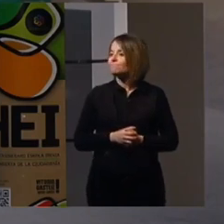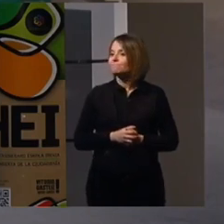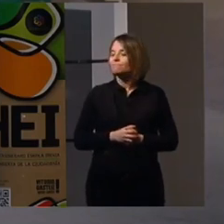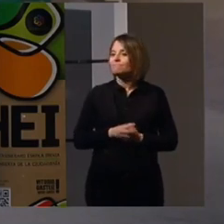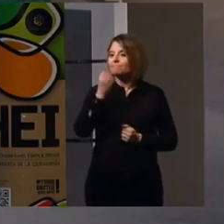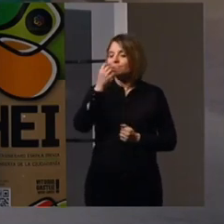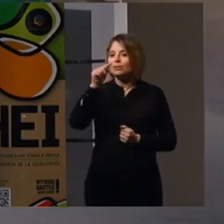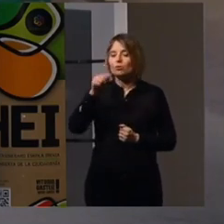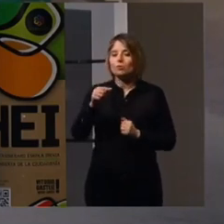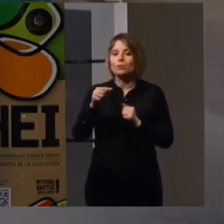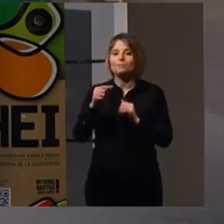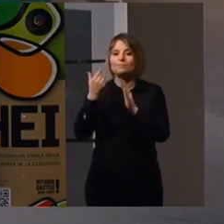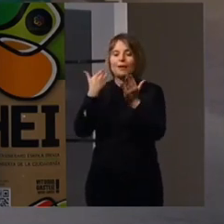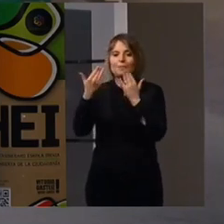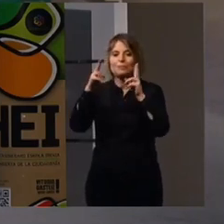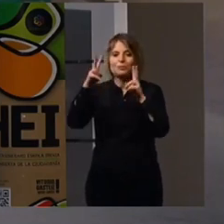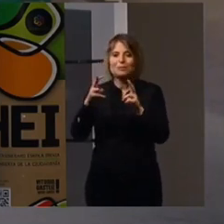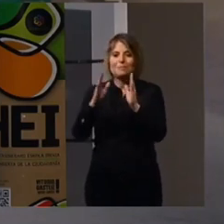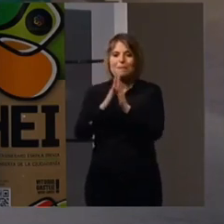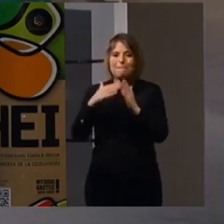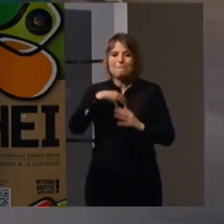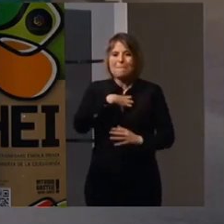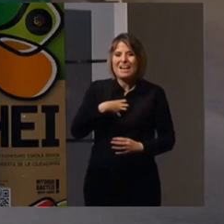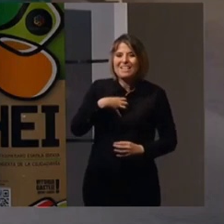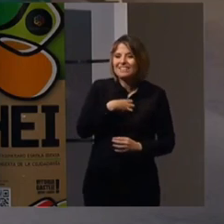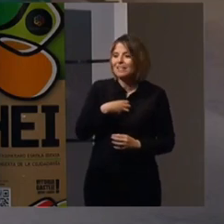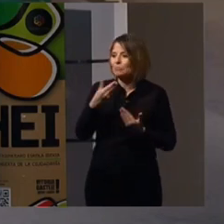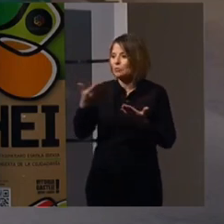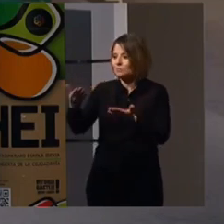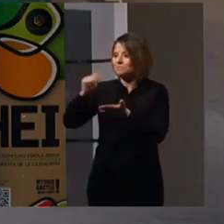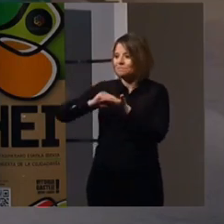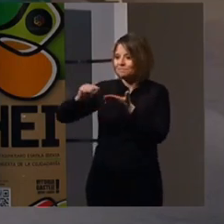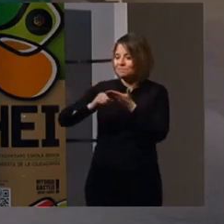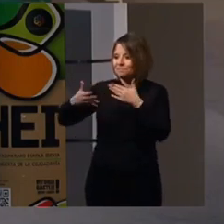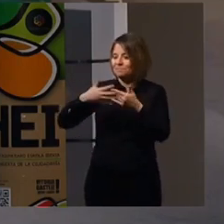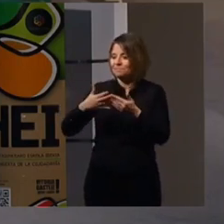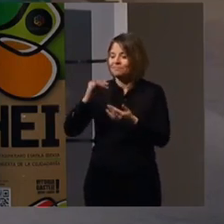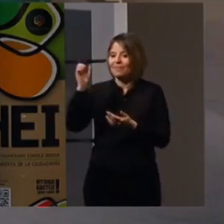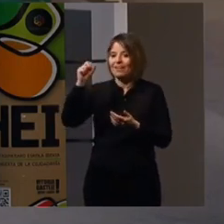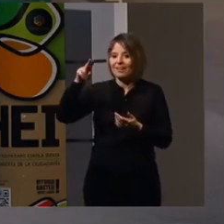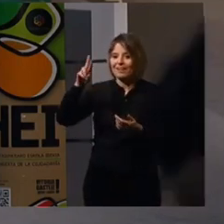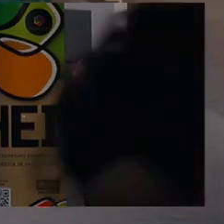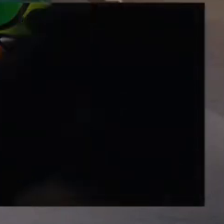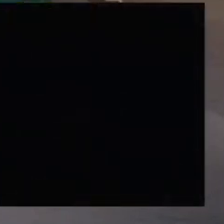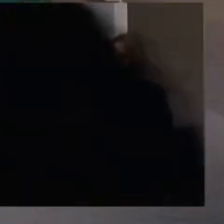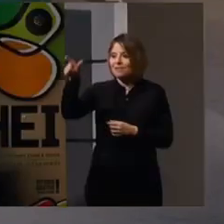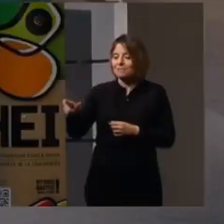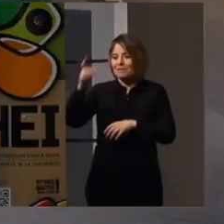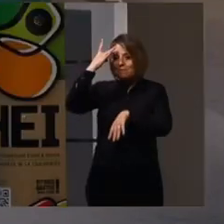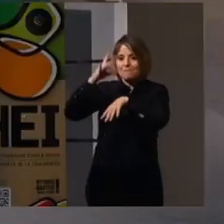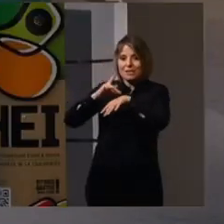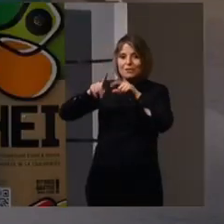ezagutuko dugun liburua malestamos. Javier Padilla eta Marta Carmonak idatzi dute. Javier familiako medikua